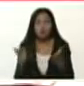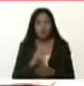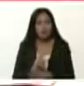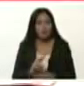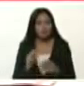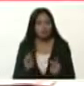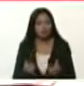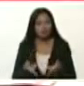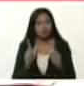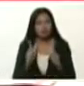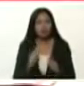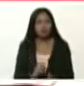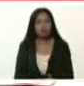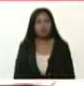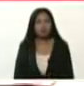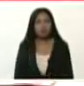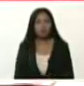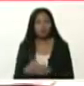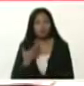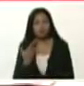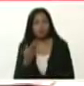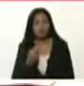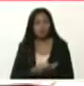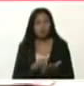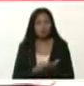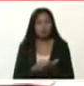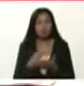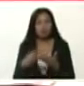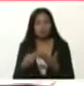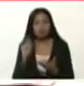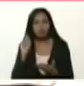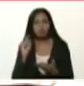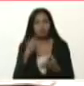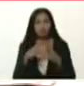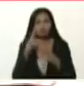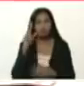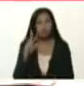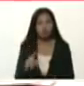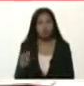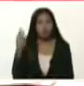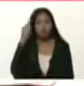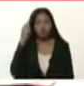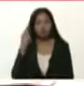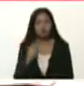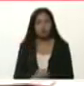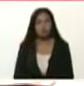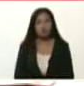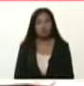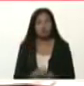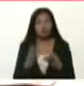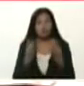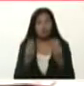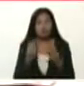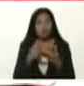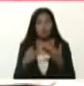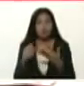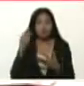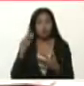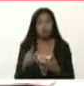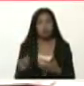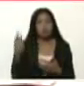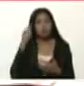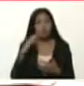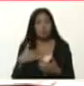inmediato para poder invertir en tantas necesidades de todos los días, en tantas cosas de todos los días, para